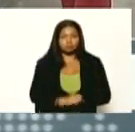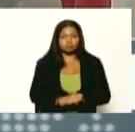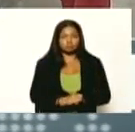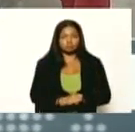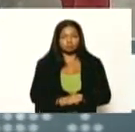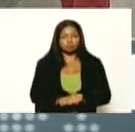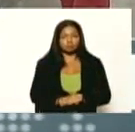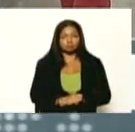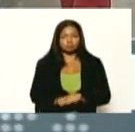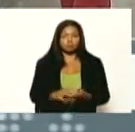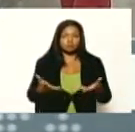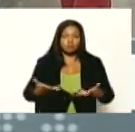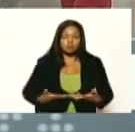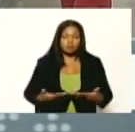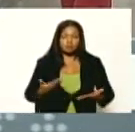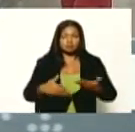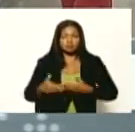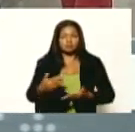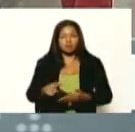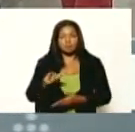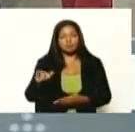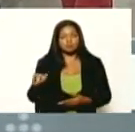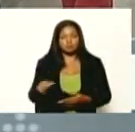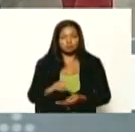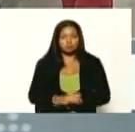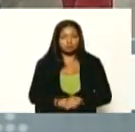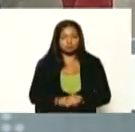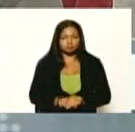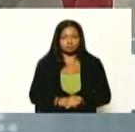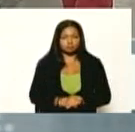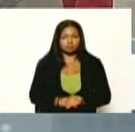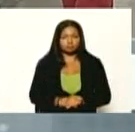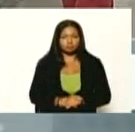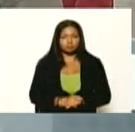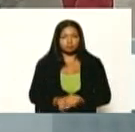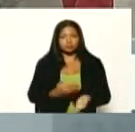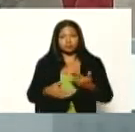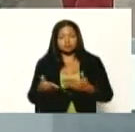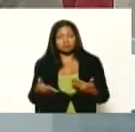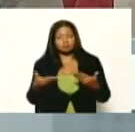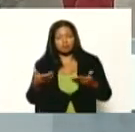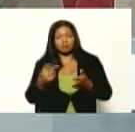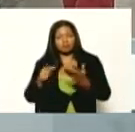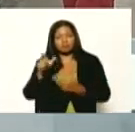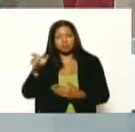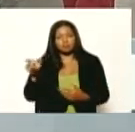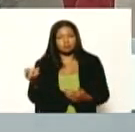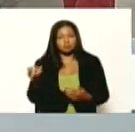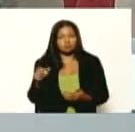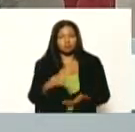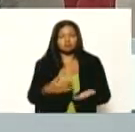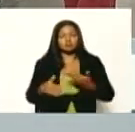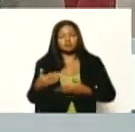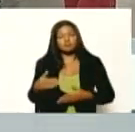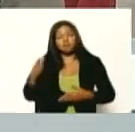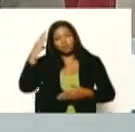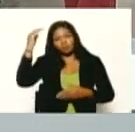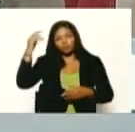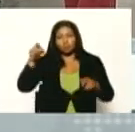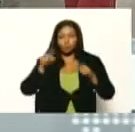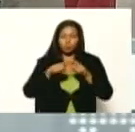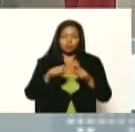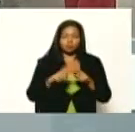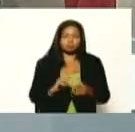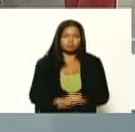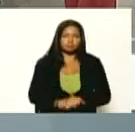energía, las ganas de servir a los demás. El que sirve a los demás, sirve a Dios.